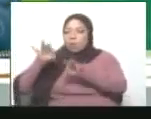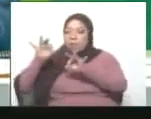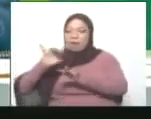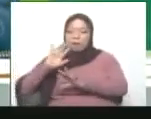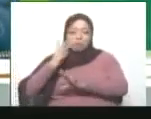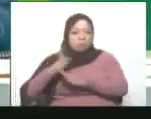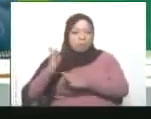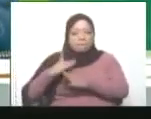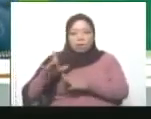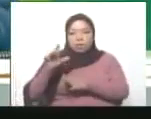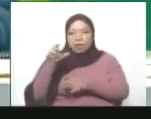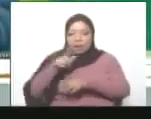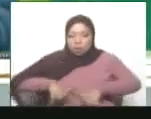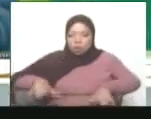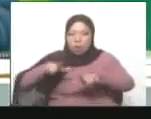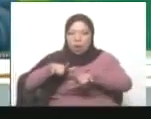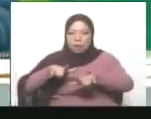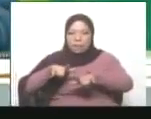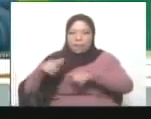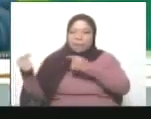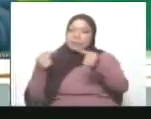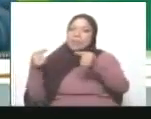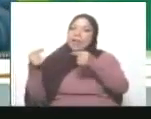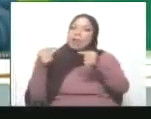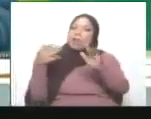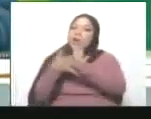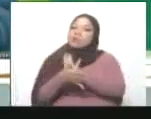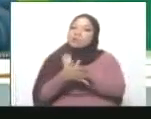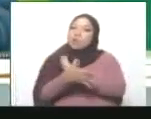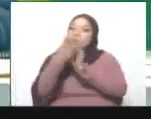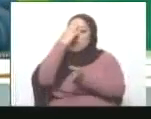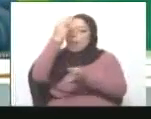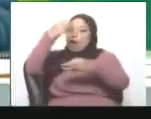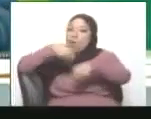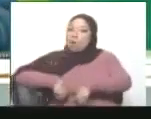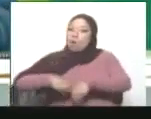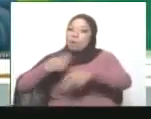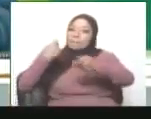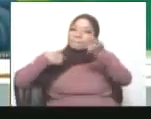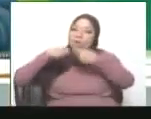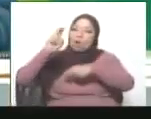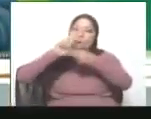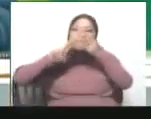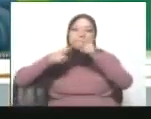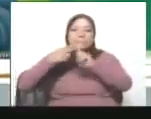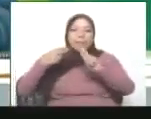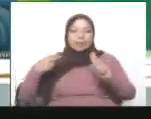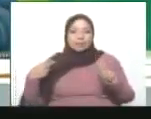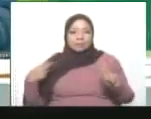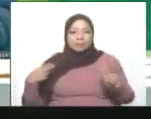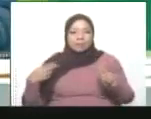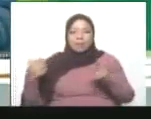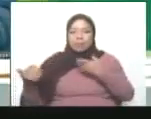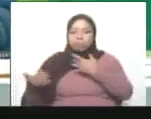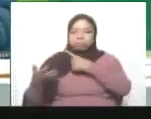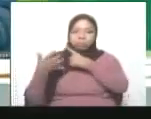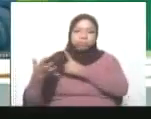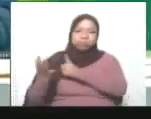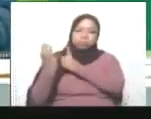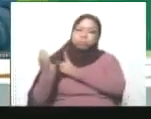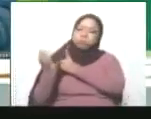para dialogar en el marco del acuerdo de Ginebra retomar las negociaciones de paz y que cesen estas amenazas y